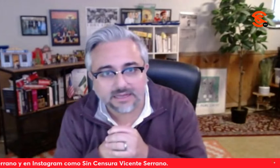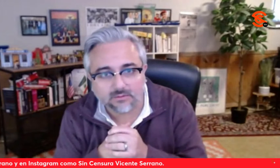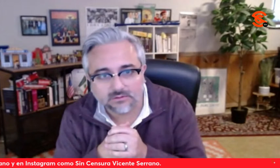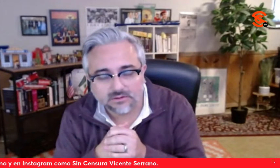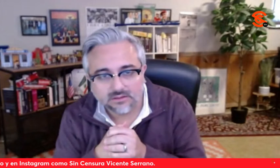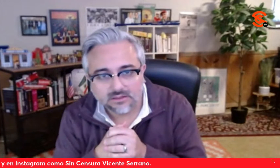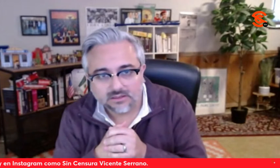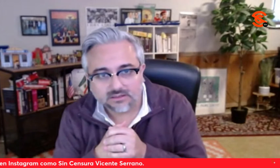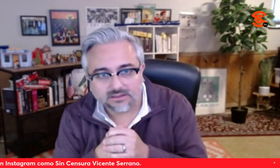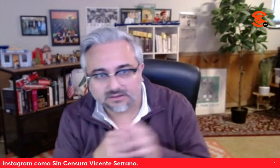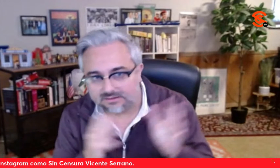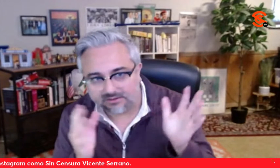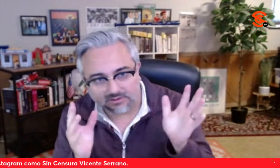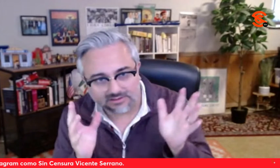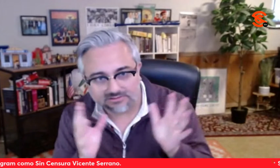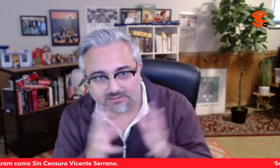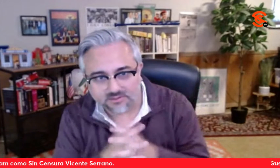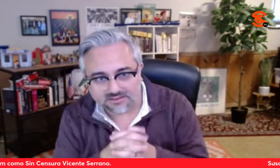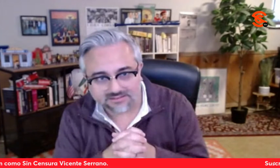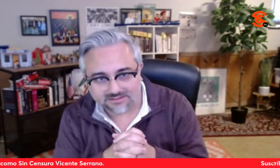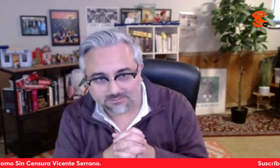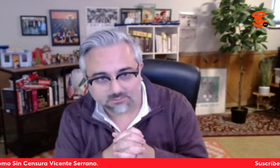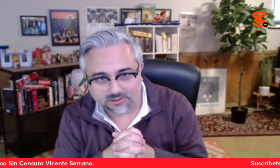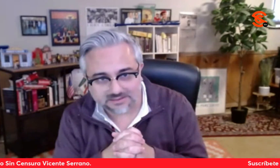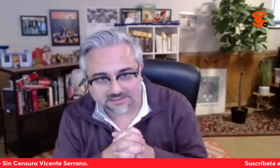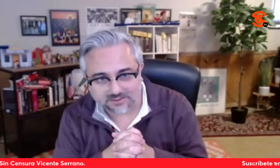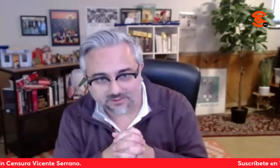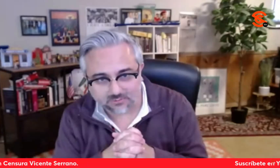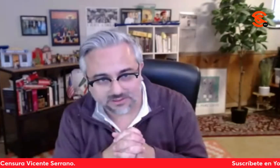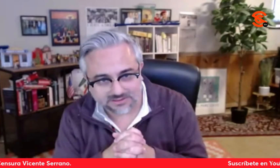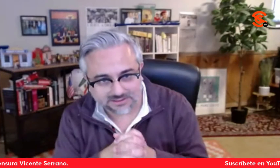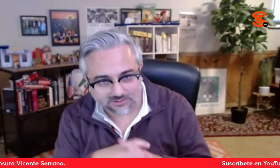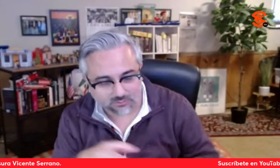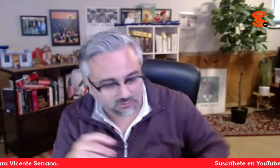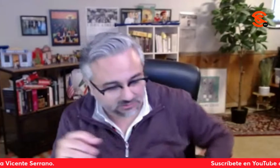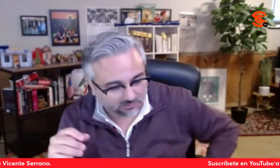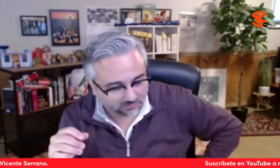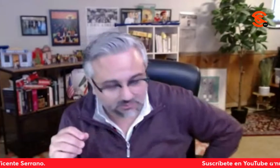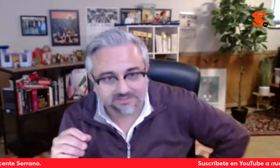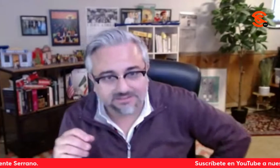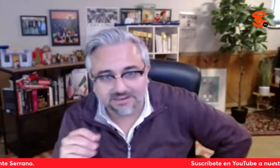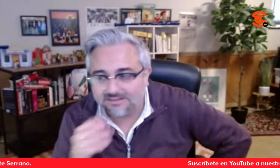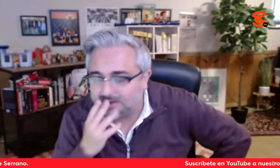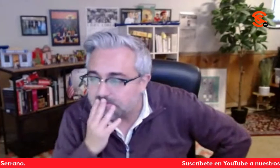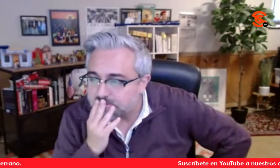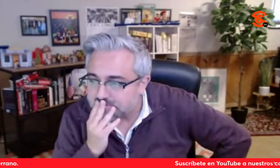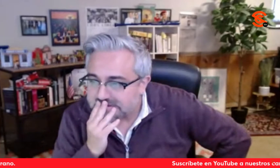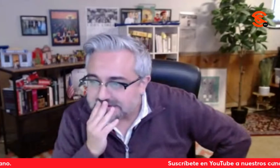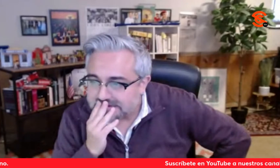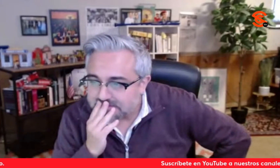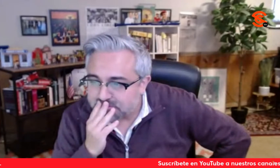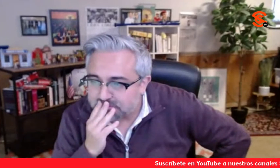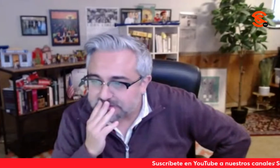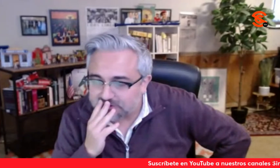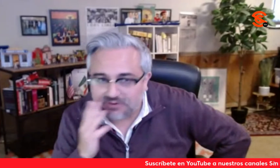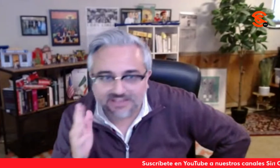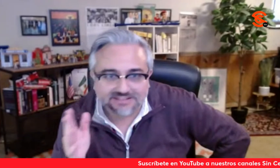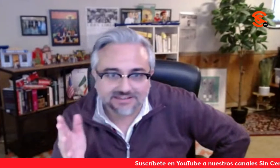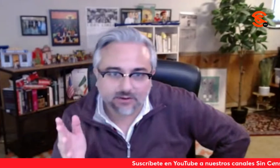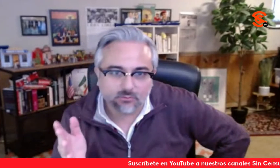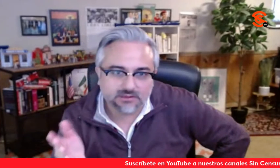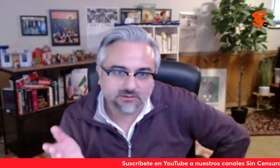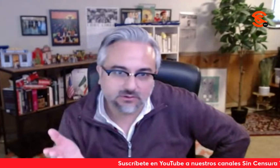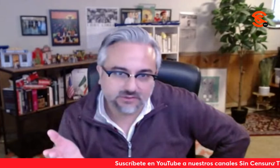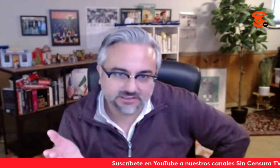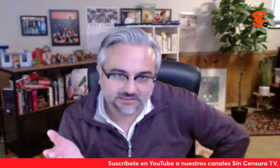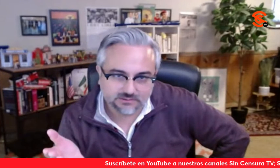Dante Delgado, que, híjole, ¿no? También es el politiquero de politiqueros por excelencia. Pero ese